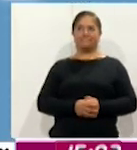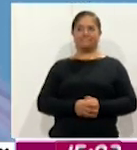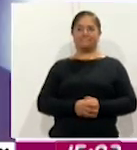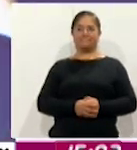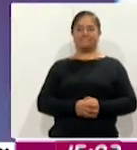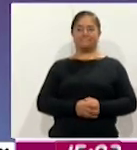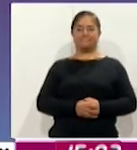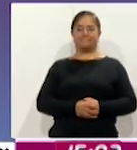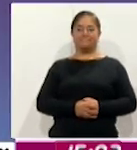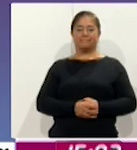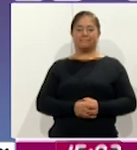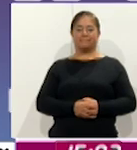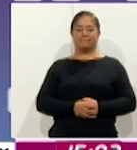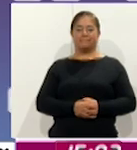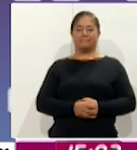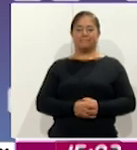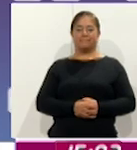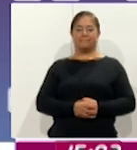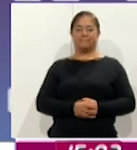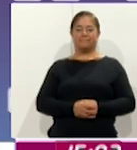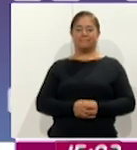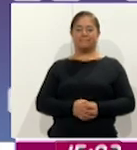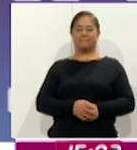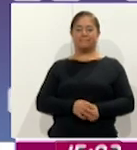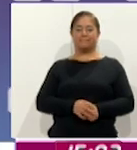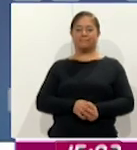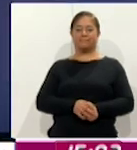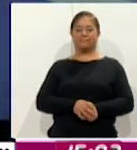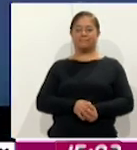Corasit Noticias informa.